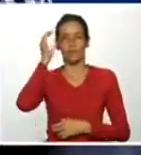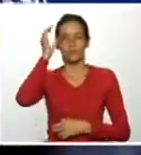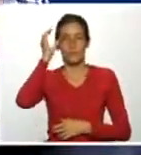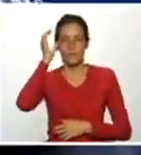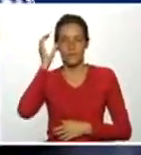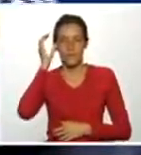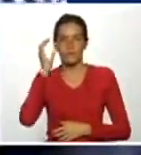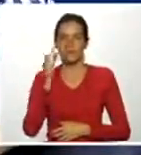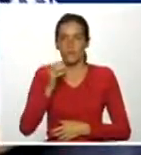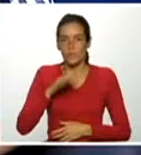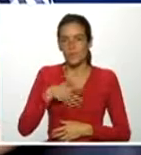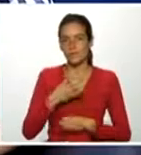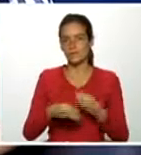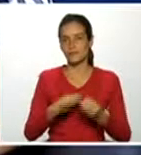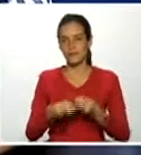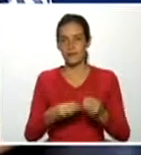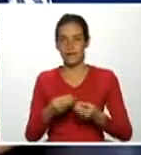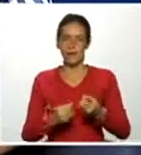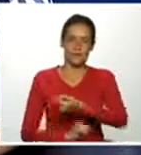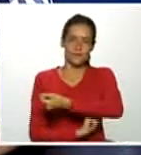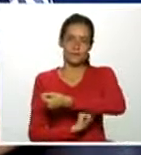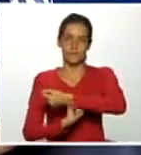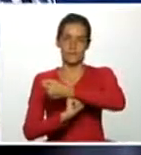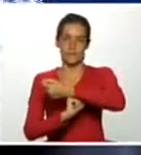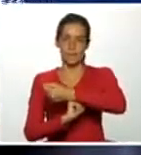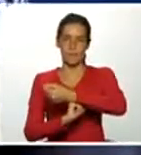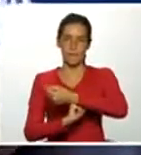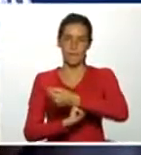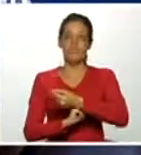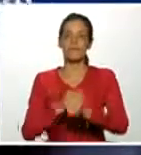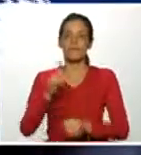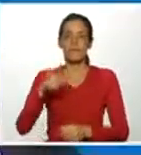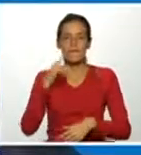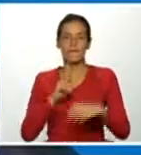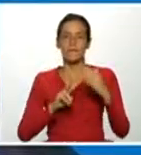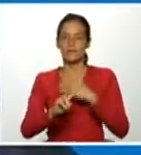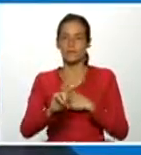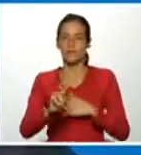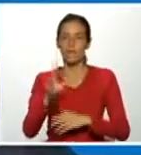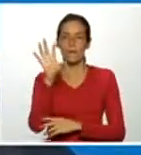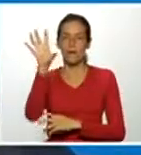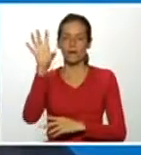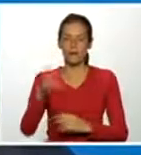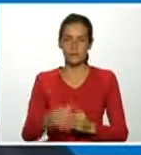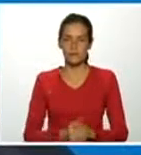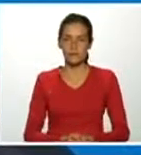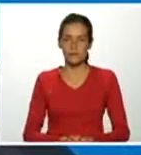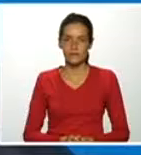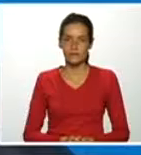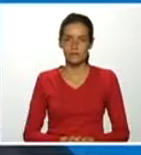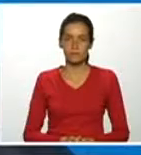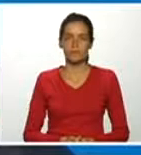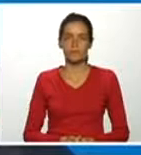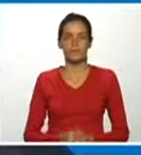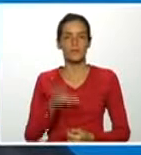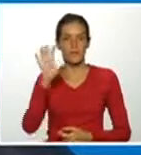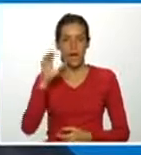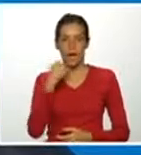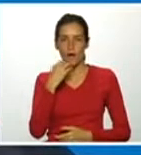visiones de cómo debe ser esa plataforma, pero sobre todo con una visión de país, de integración y